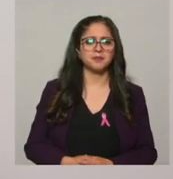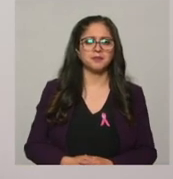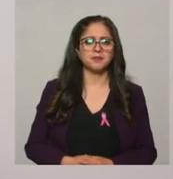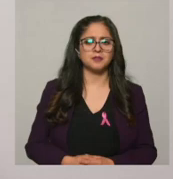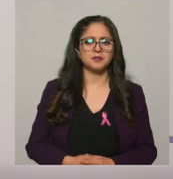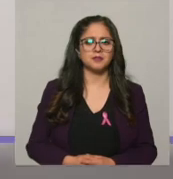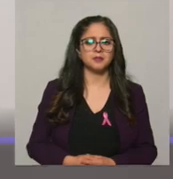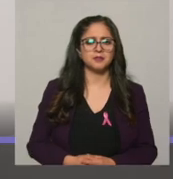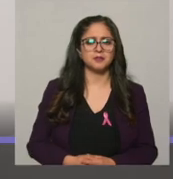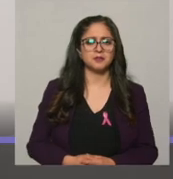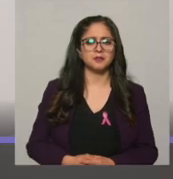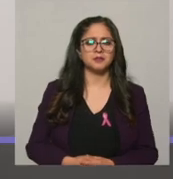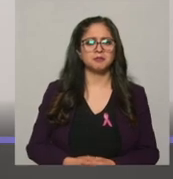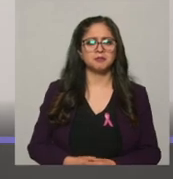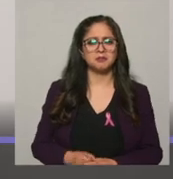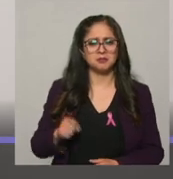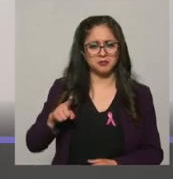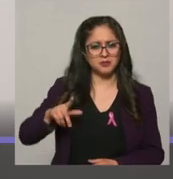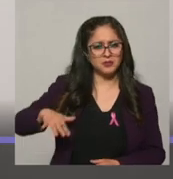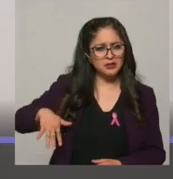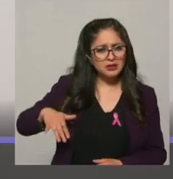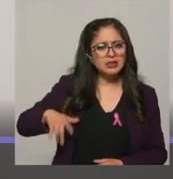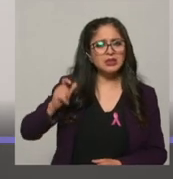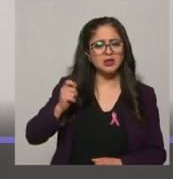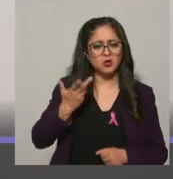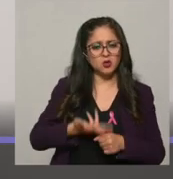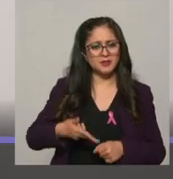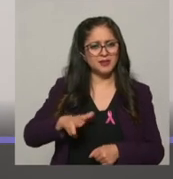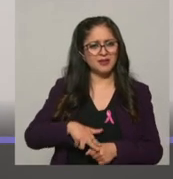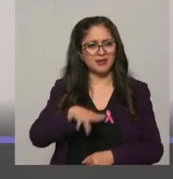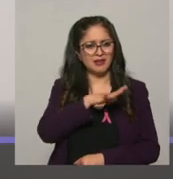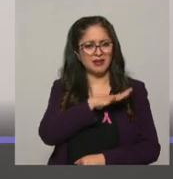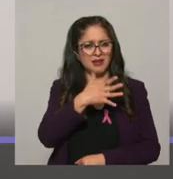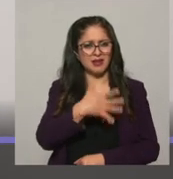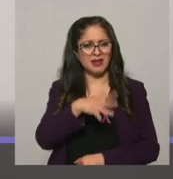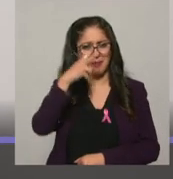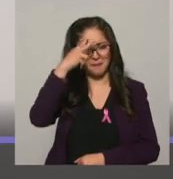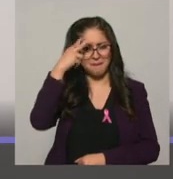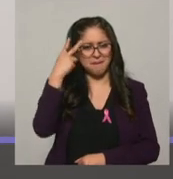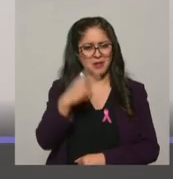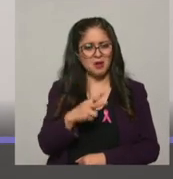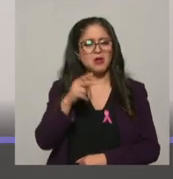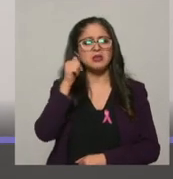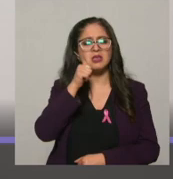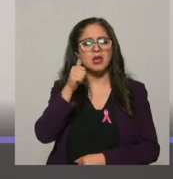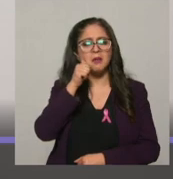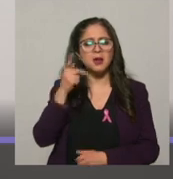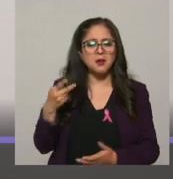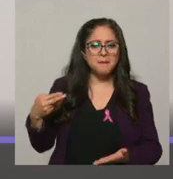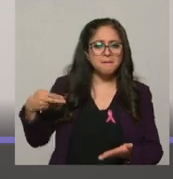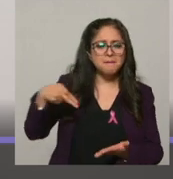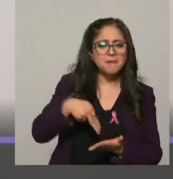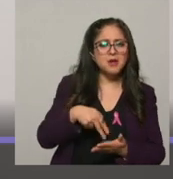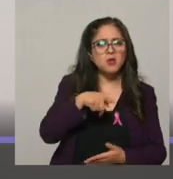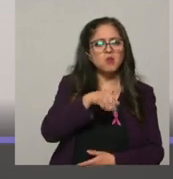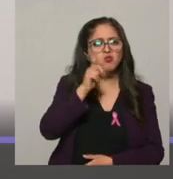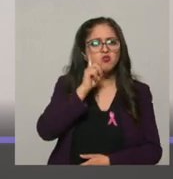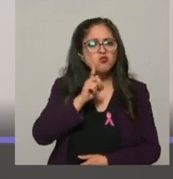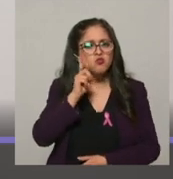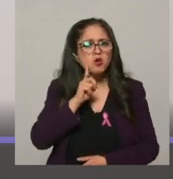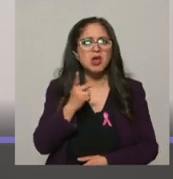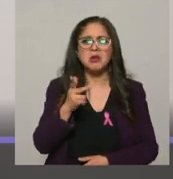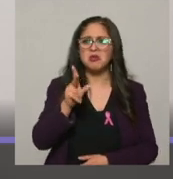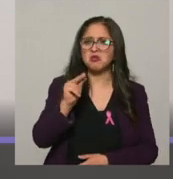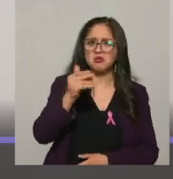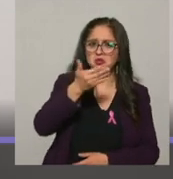se sabe que en el Hospital General de México, por ejemplo, llegan todos los casos de estas chicas que por ignorancia, por no